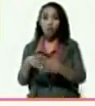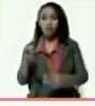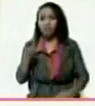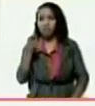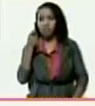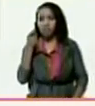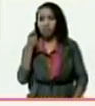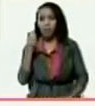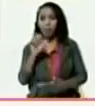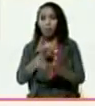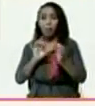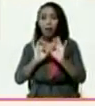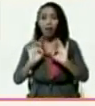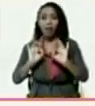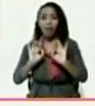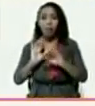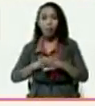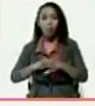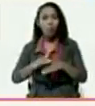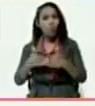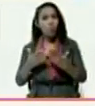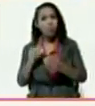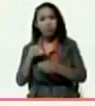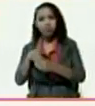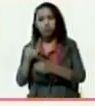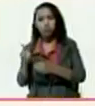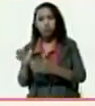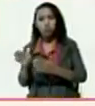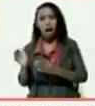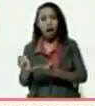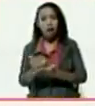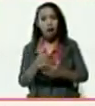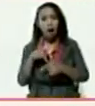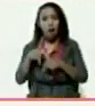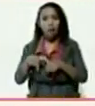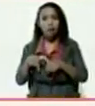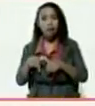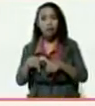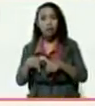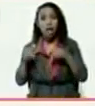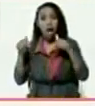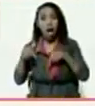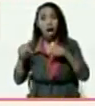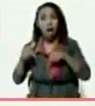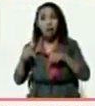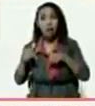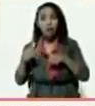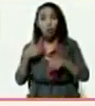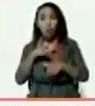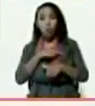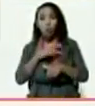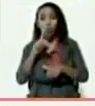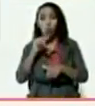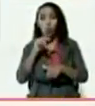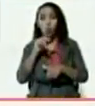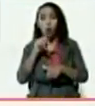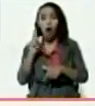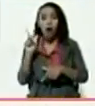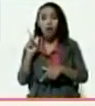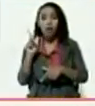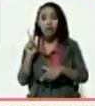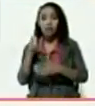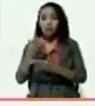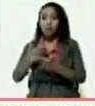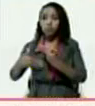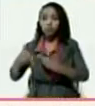sin ningún tipo de problema. Porque cuando se les ocurre pasarla por aquí nosotros no tenemos ninguna